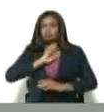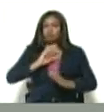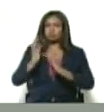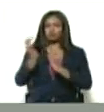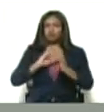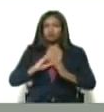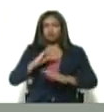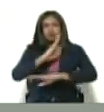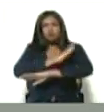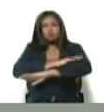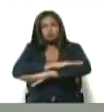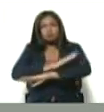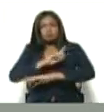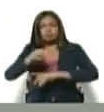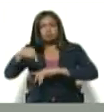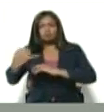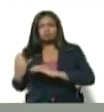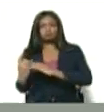Bueno, luego viene la traición,